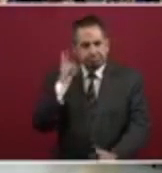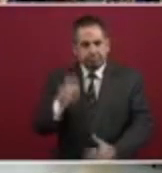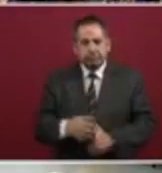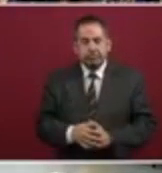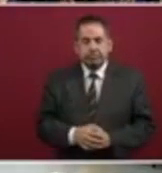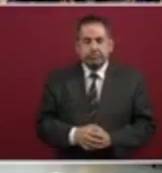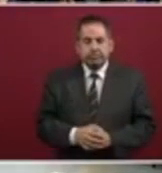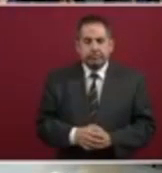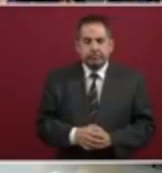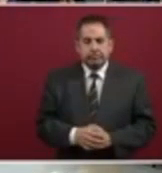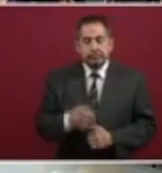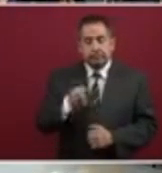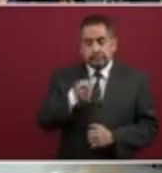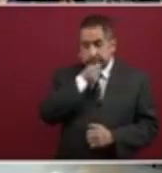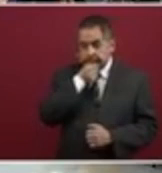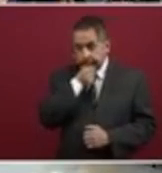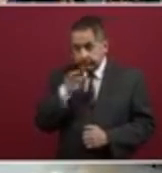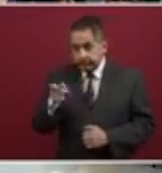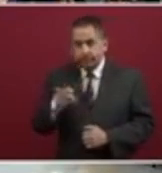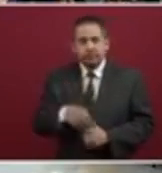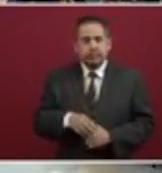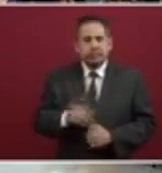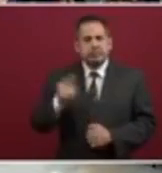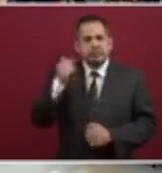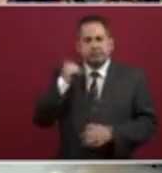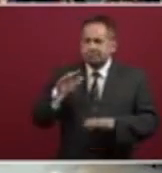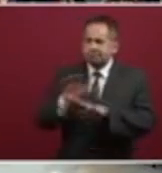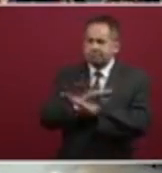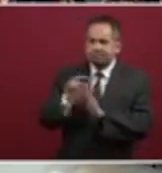¿Están pensando en cambiar la norma como pasó en la administración pasada?